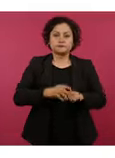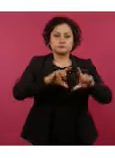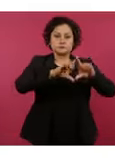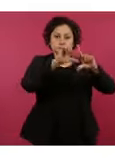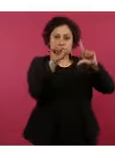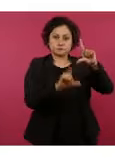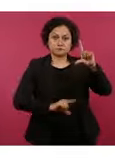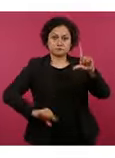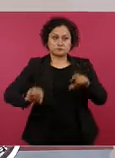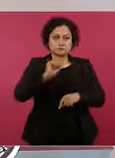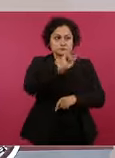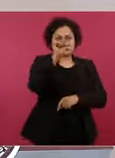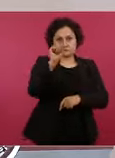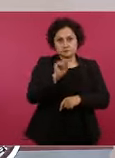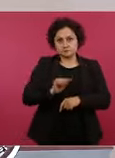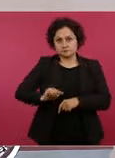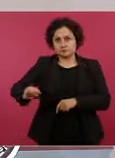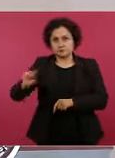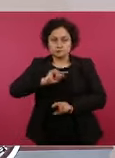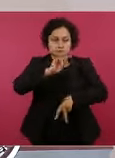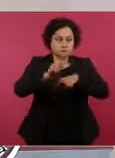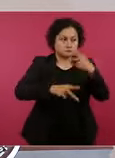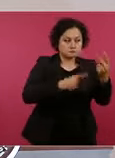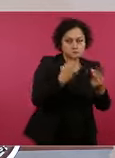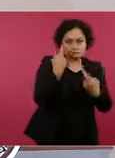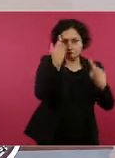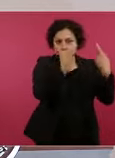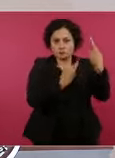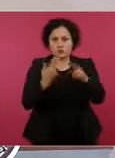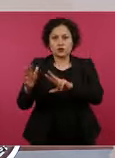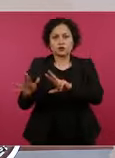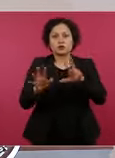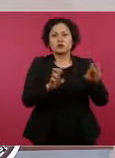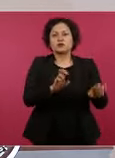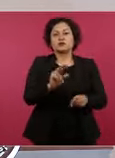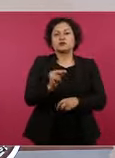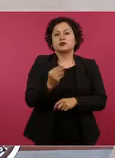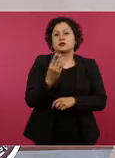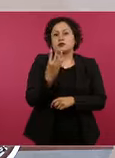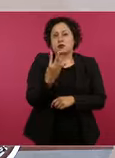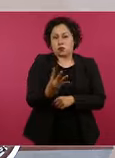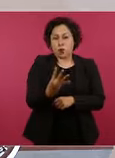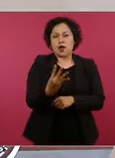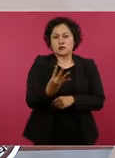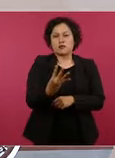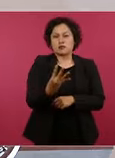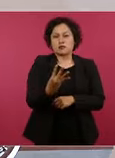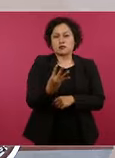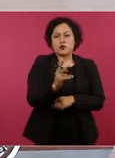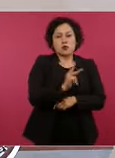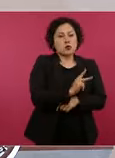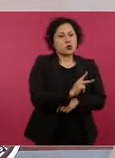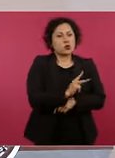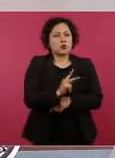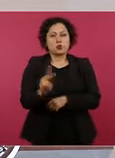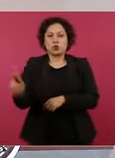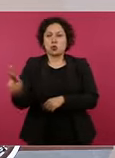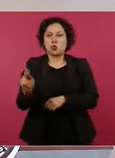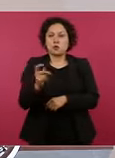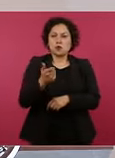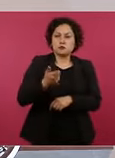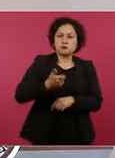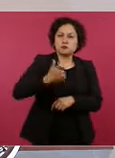884 verificaciones que se realizaron en este periodo, Todas cumplieron con los precios